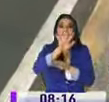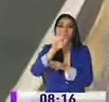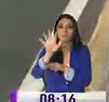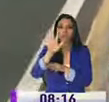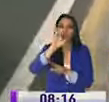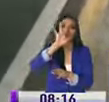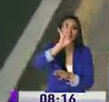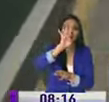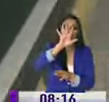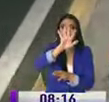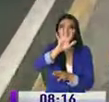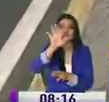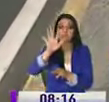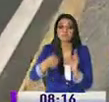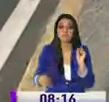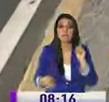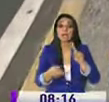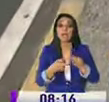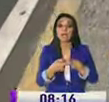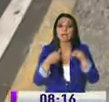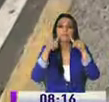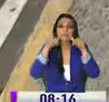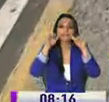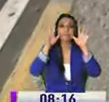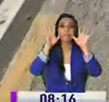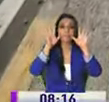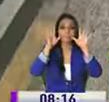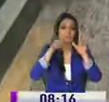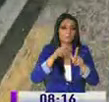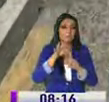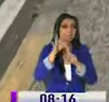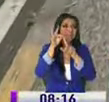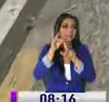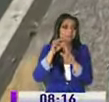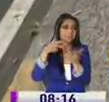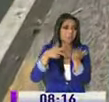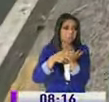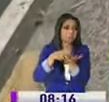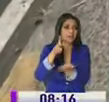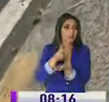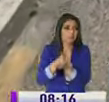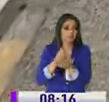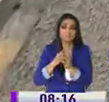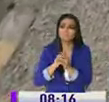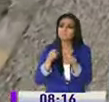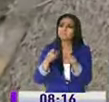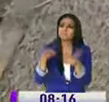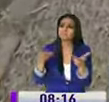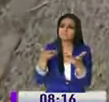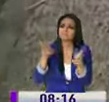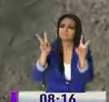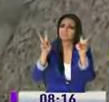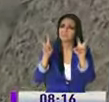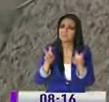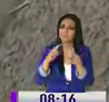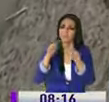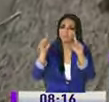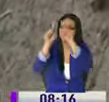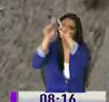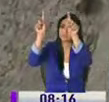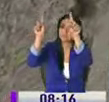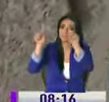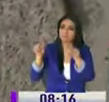el mes de diciembre en los principales corredores de la ciudad y las señales que estamos viendo aquí que jamás se colocan en el rótulo de